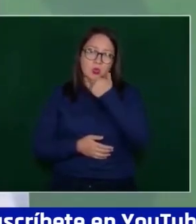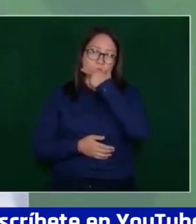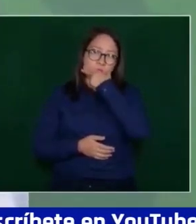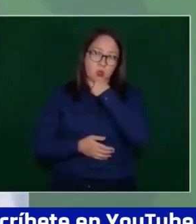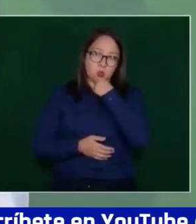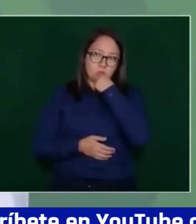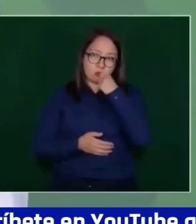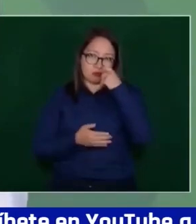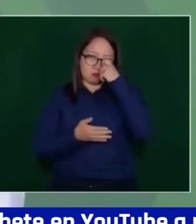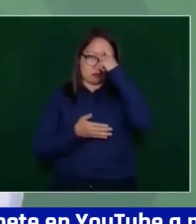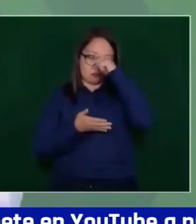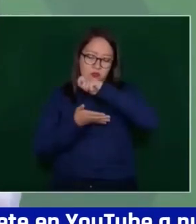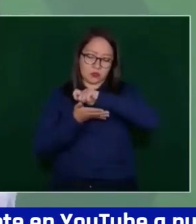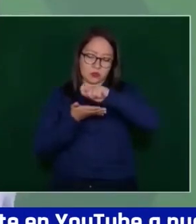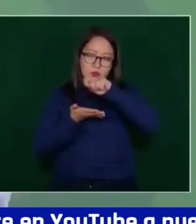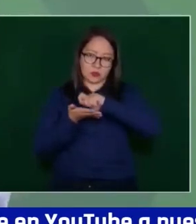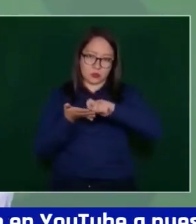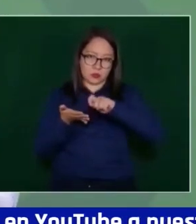que es